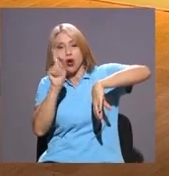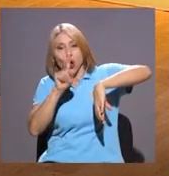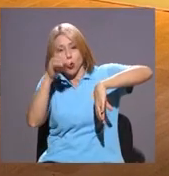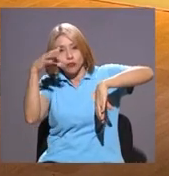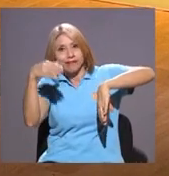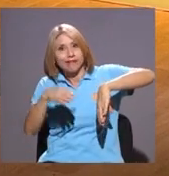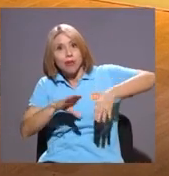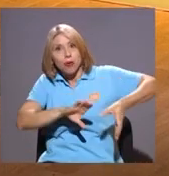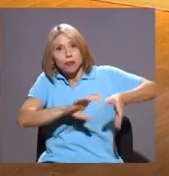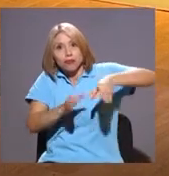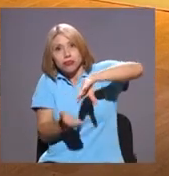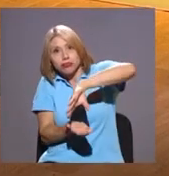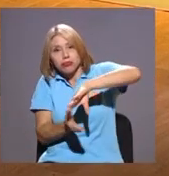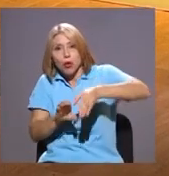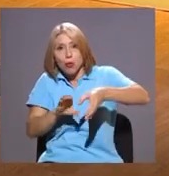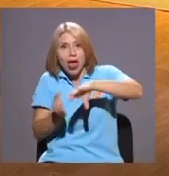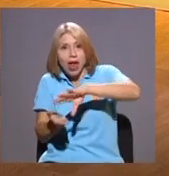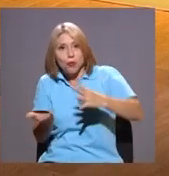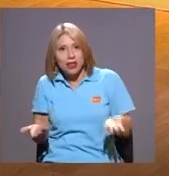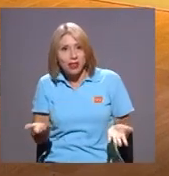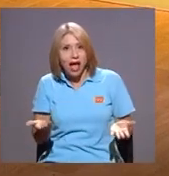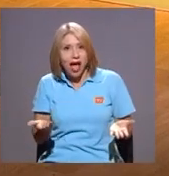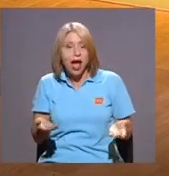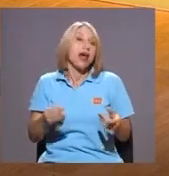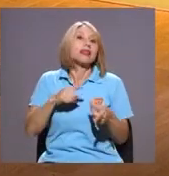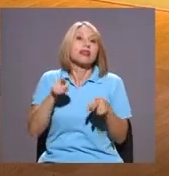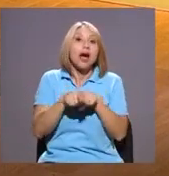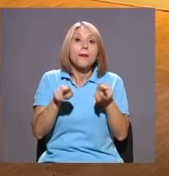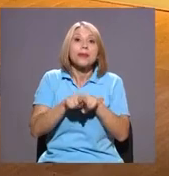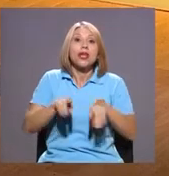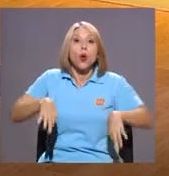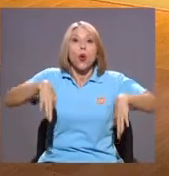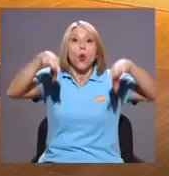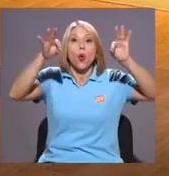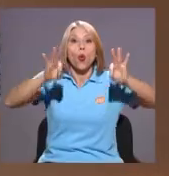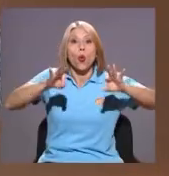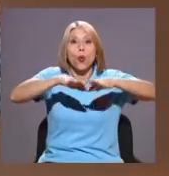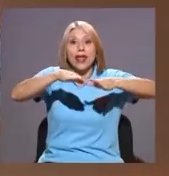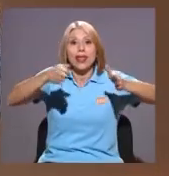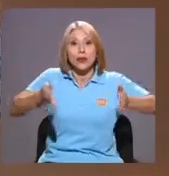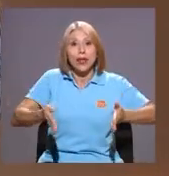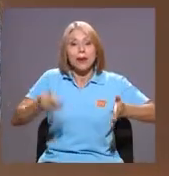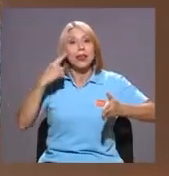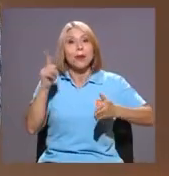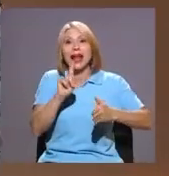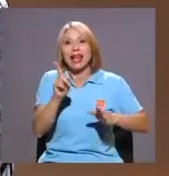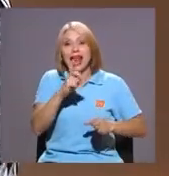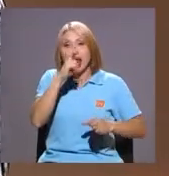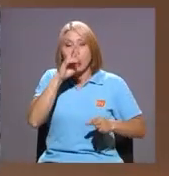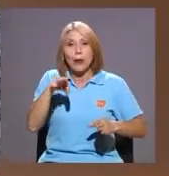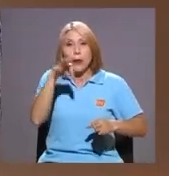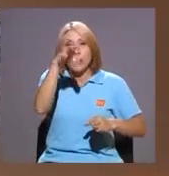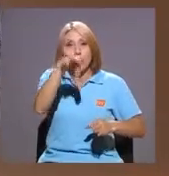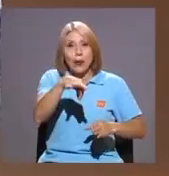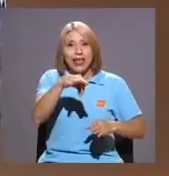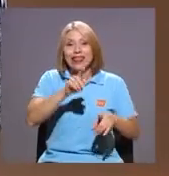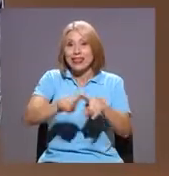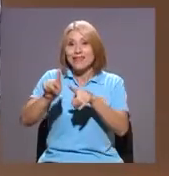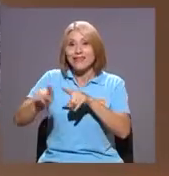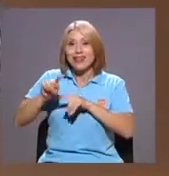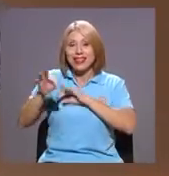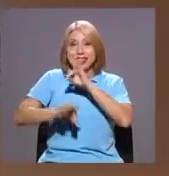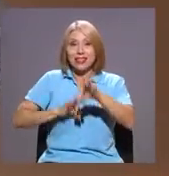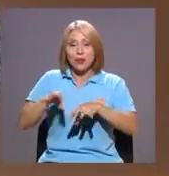pueden, se les puede dar vuelta, cubriéndolos también, tapando para que no se formen criaderos. Entonces, todo ese tipo de